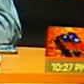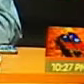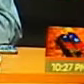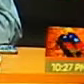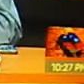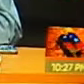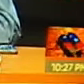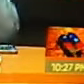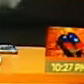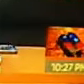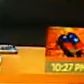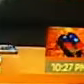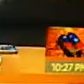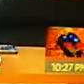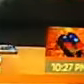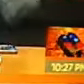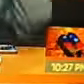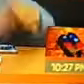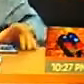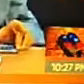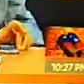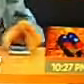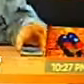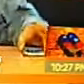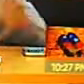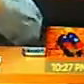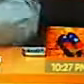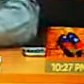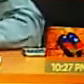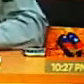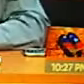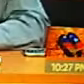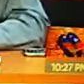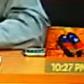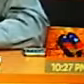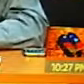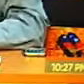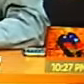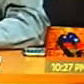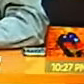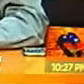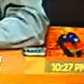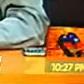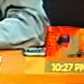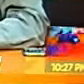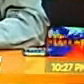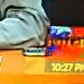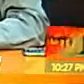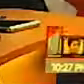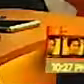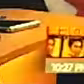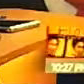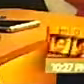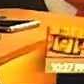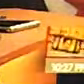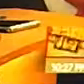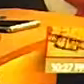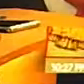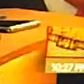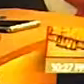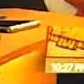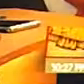La fuerza. Hay un reportaje, lo dejé para último porque yo no iba a dejar pasar por alto. Lo que pasa es que hay otros temas que había que abordar rápido para que